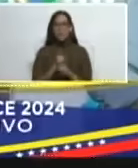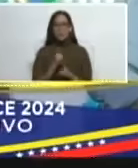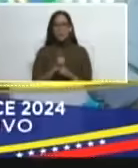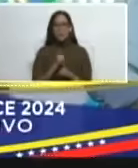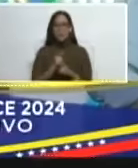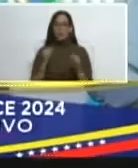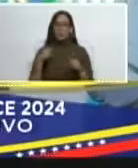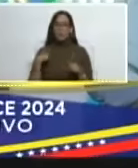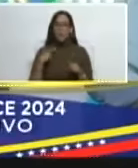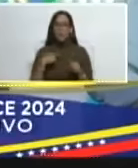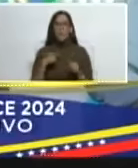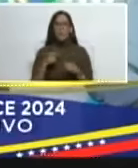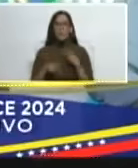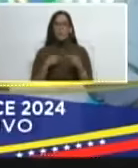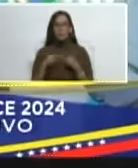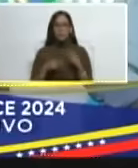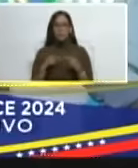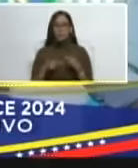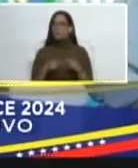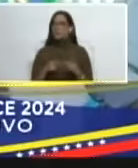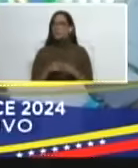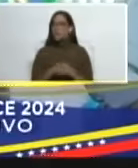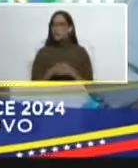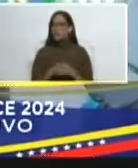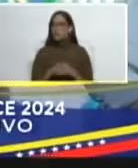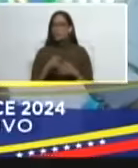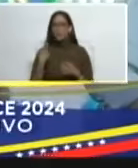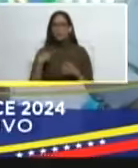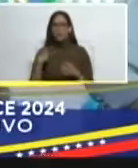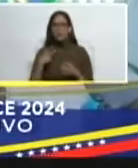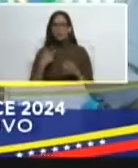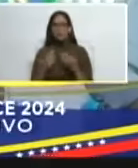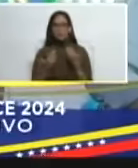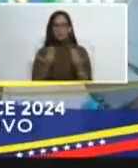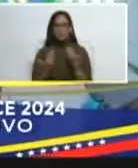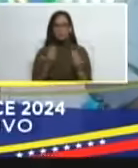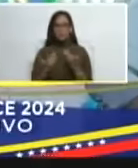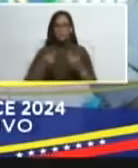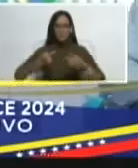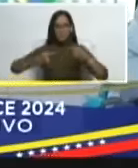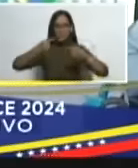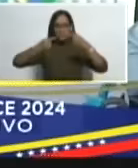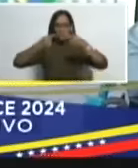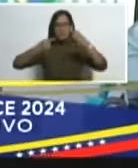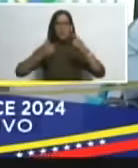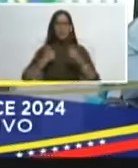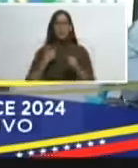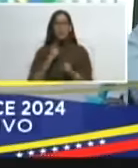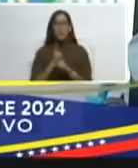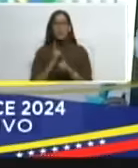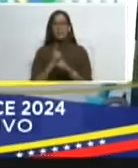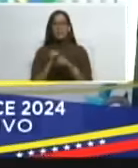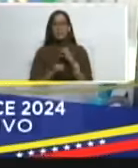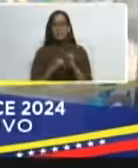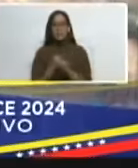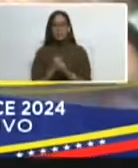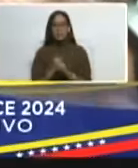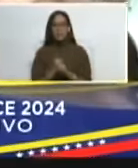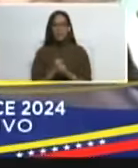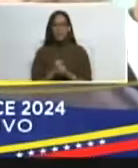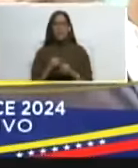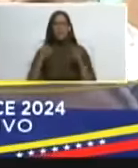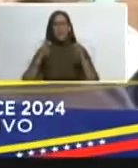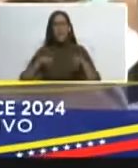tenemos productos, tenemos productores que se están midiendo de tú a tú con cualquier competencia internacional. En el ámbito de la pesca